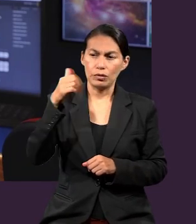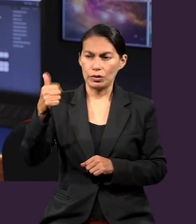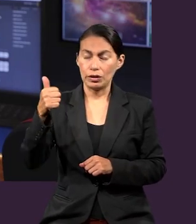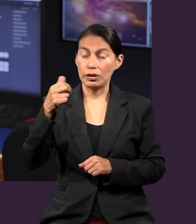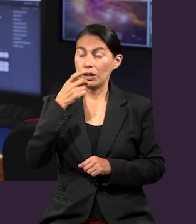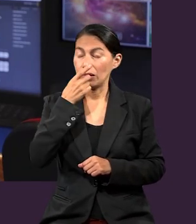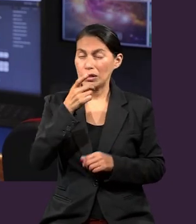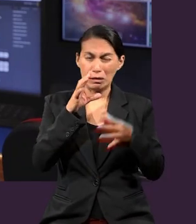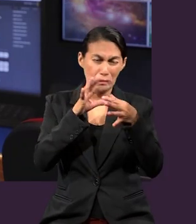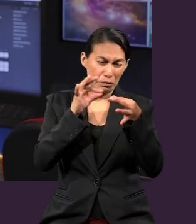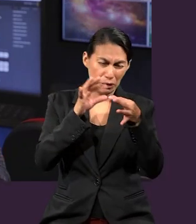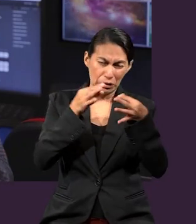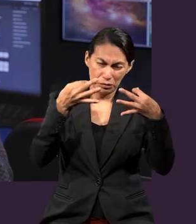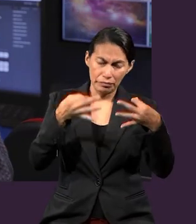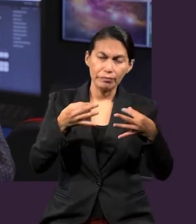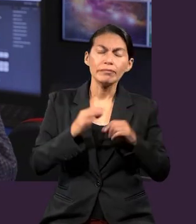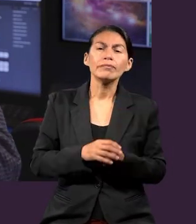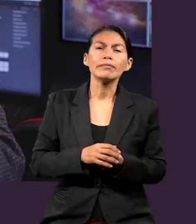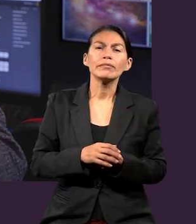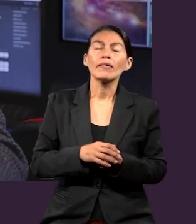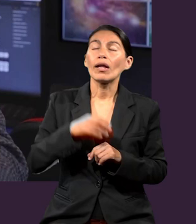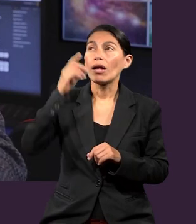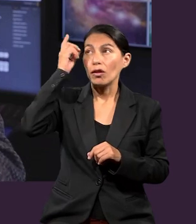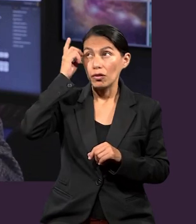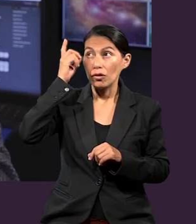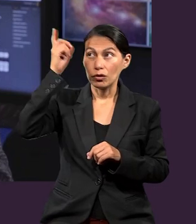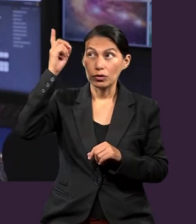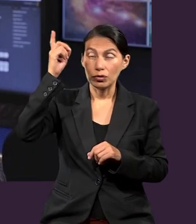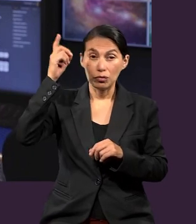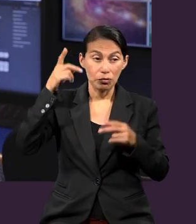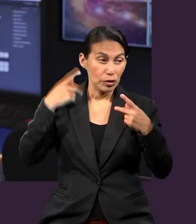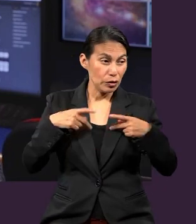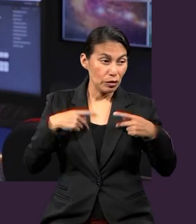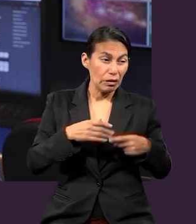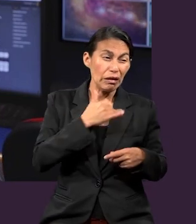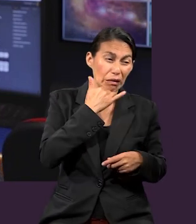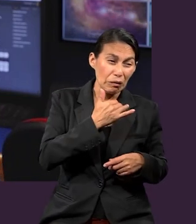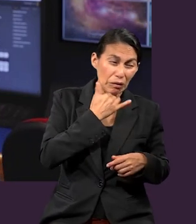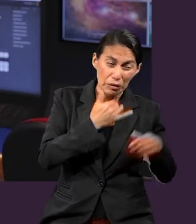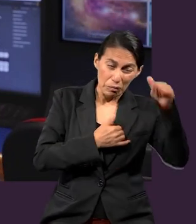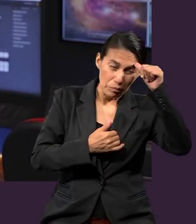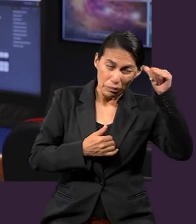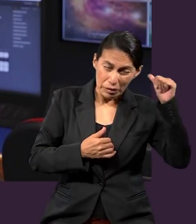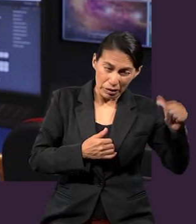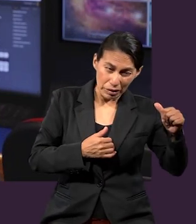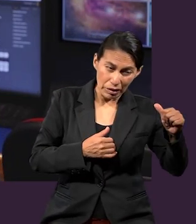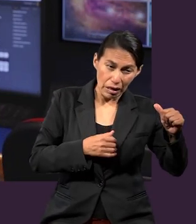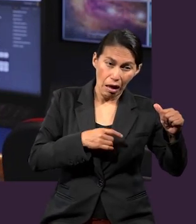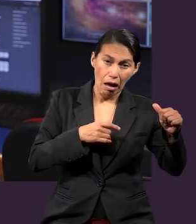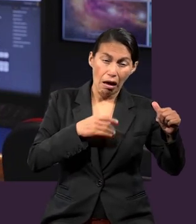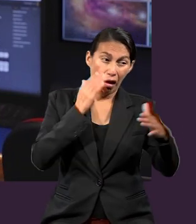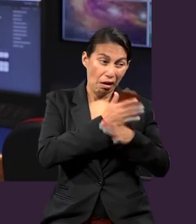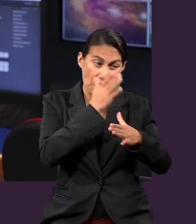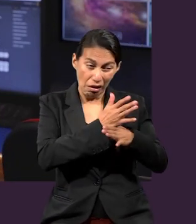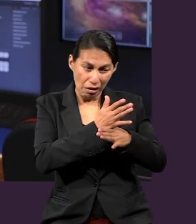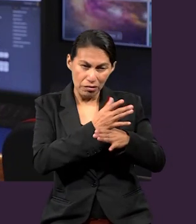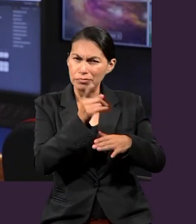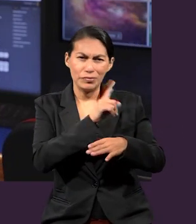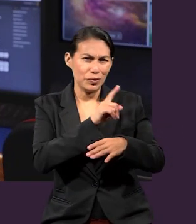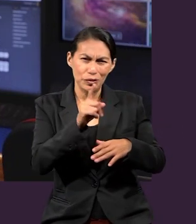34, 6 hay de una manera más descriptiva. Que Dios no condena al pecador